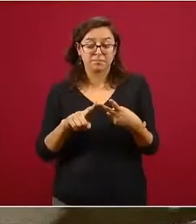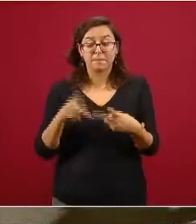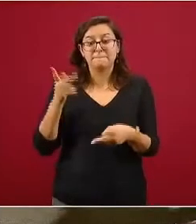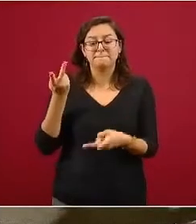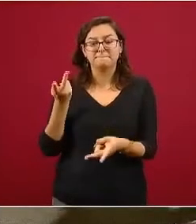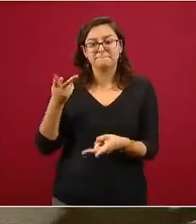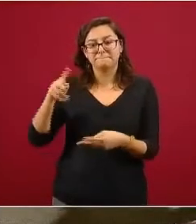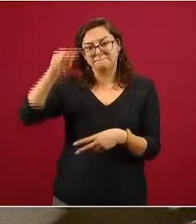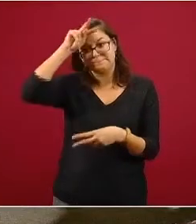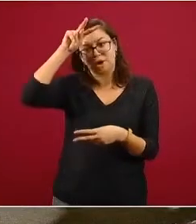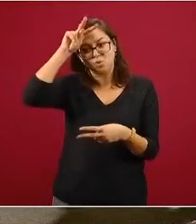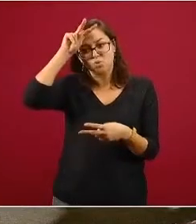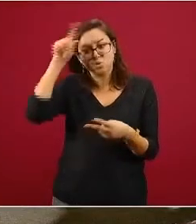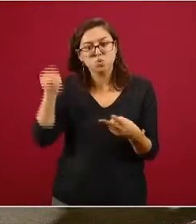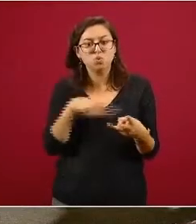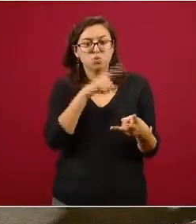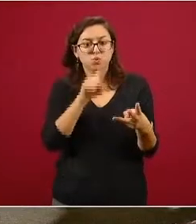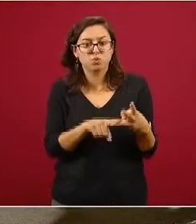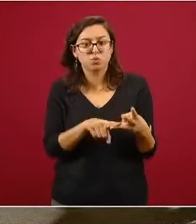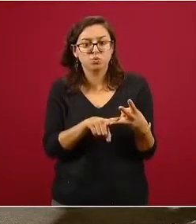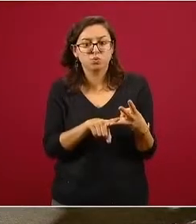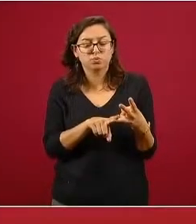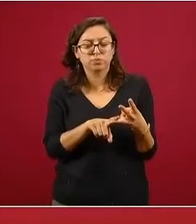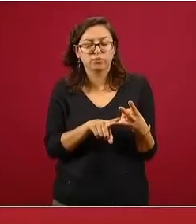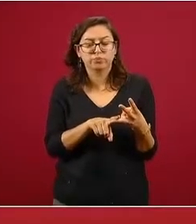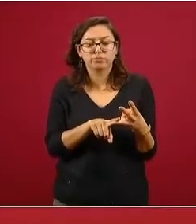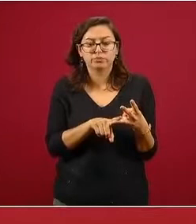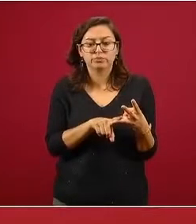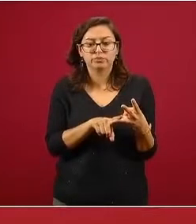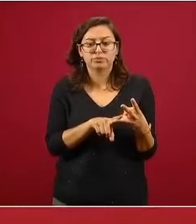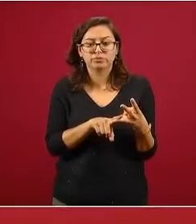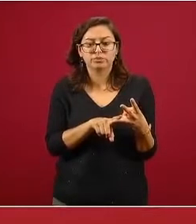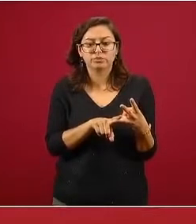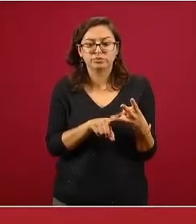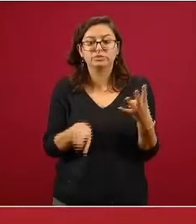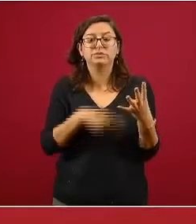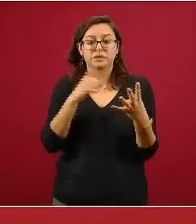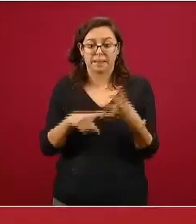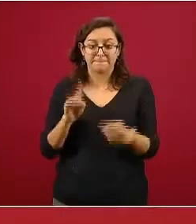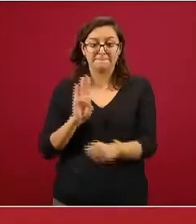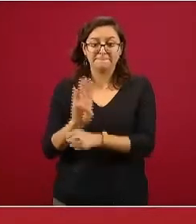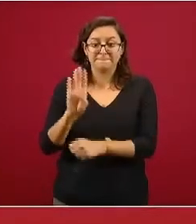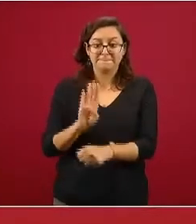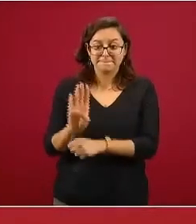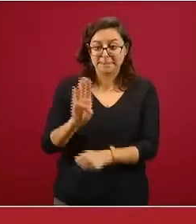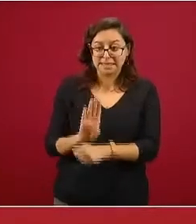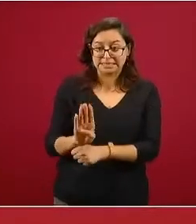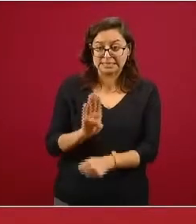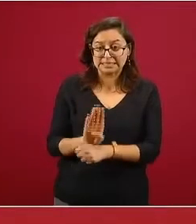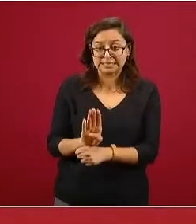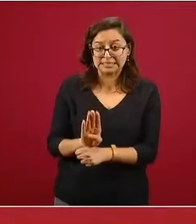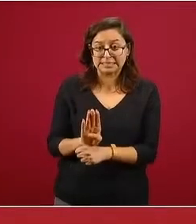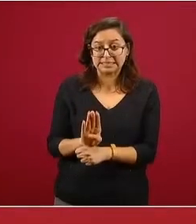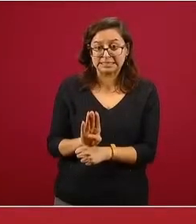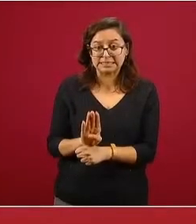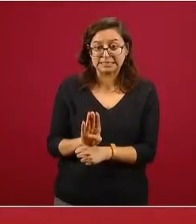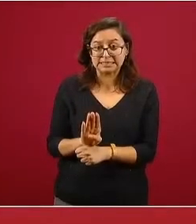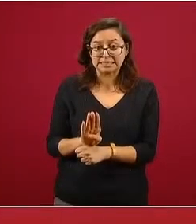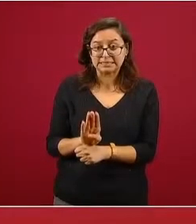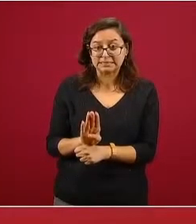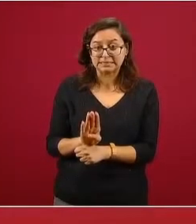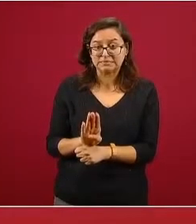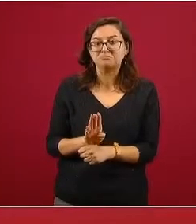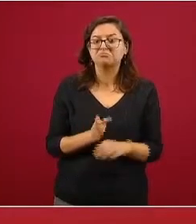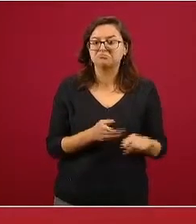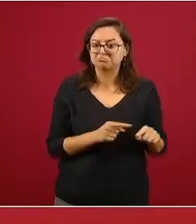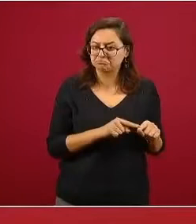Perú, está a esta velocidad. Tomemos ahora sí a Brasil, que está en esta línea gris.